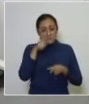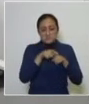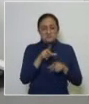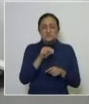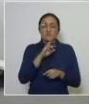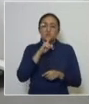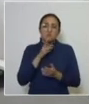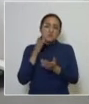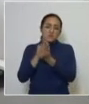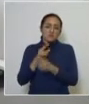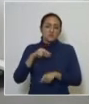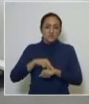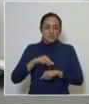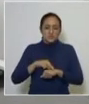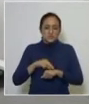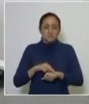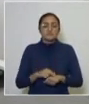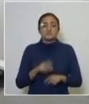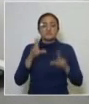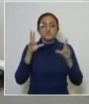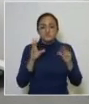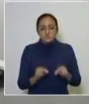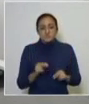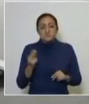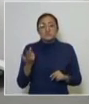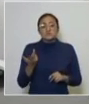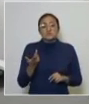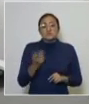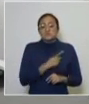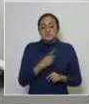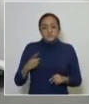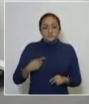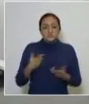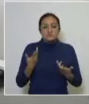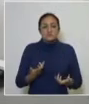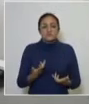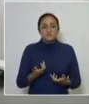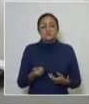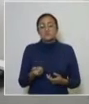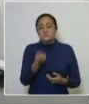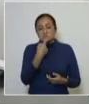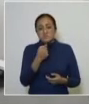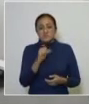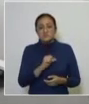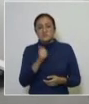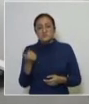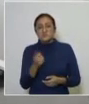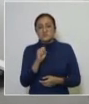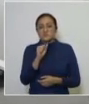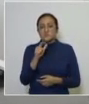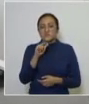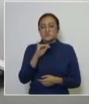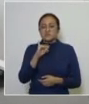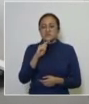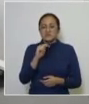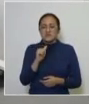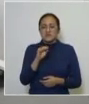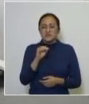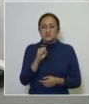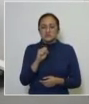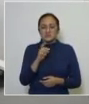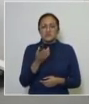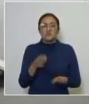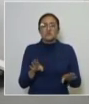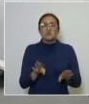médico, a un facultativo. No se recomienda el consumo de analgésicos tipo salicitatos, como